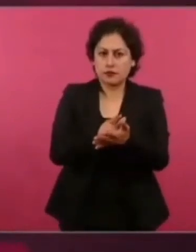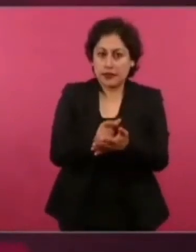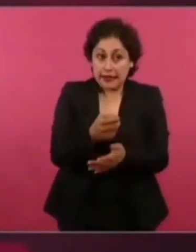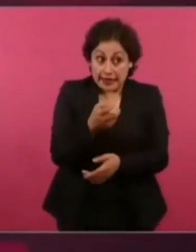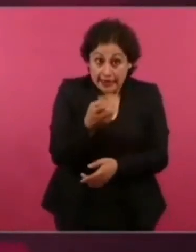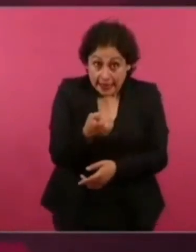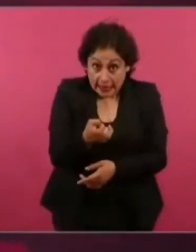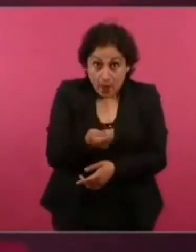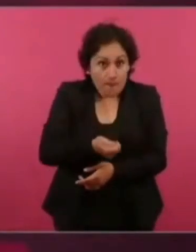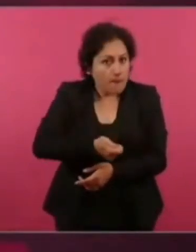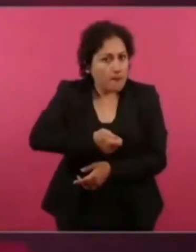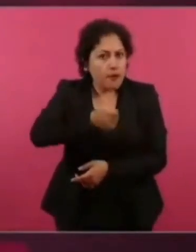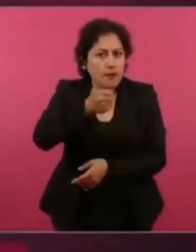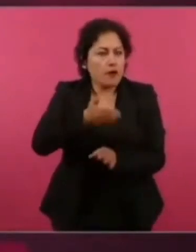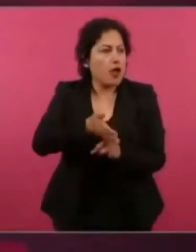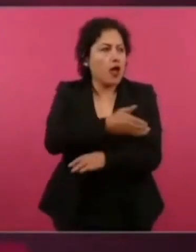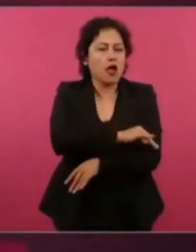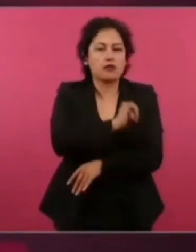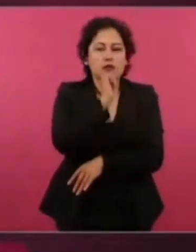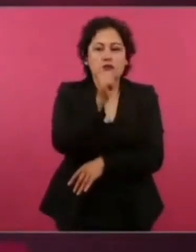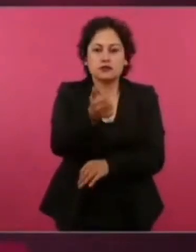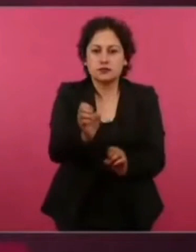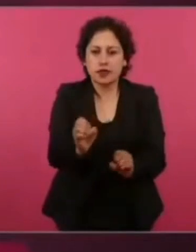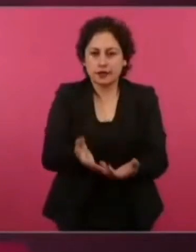Nada más